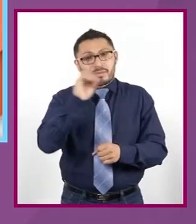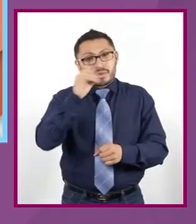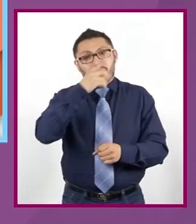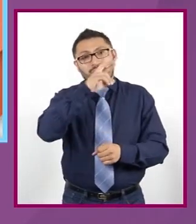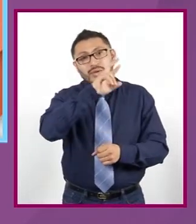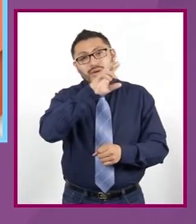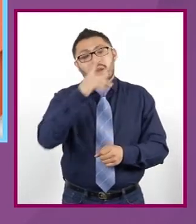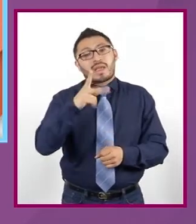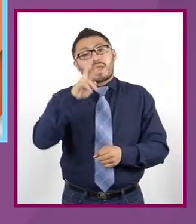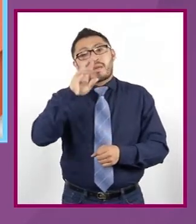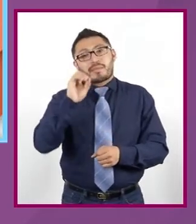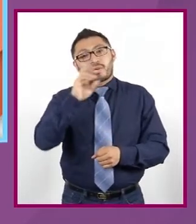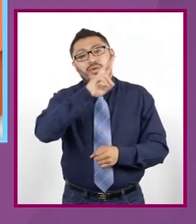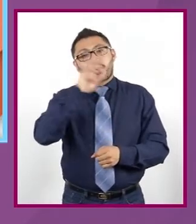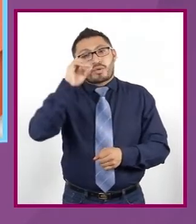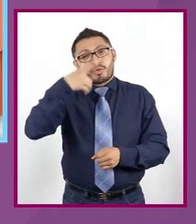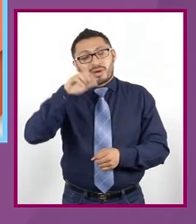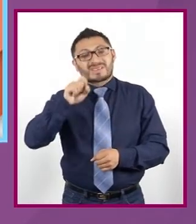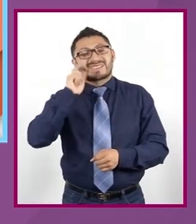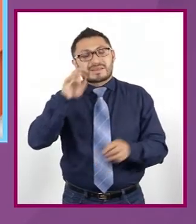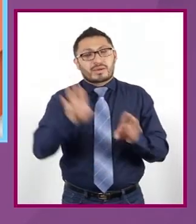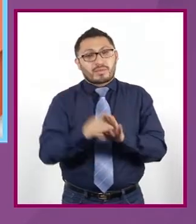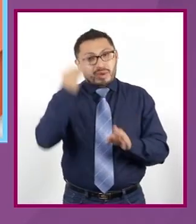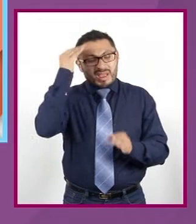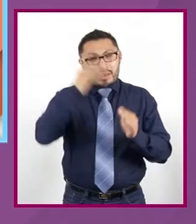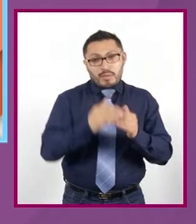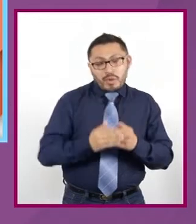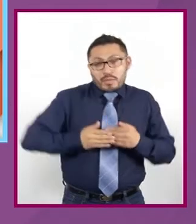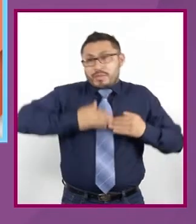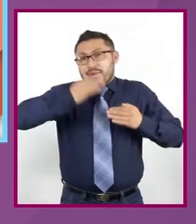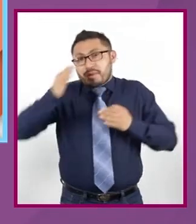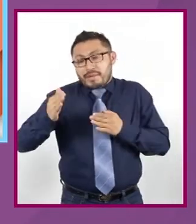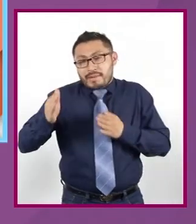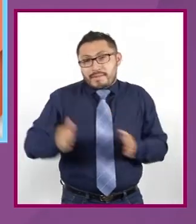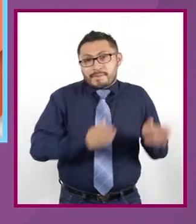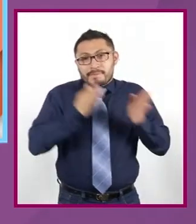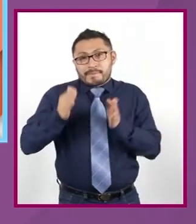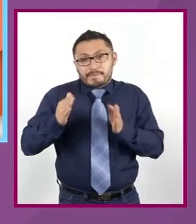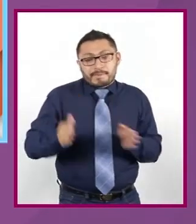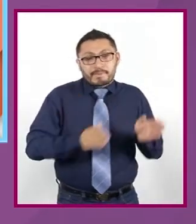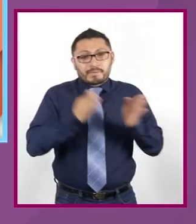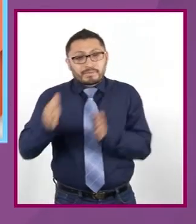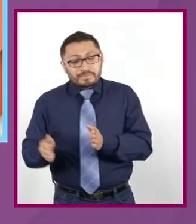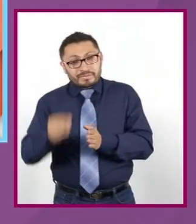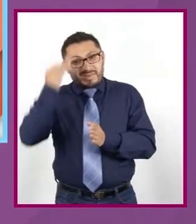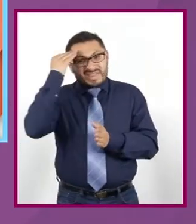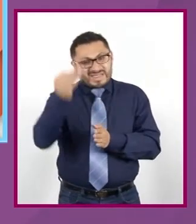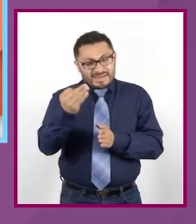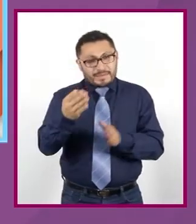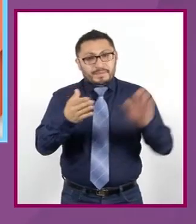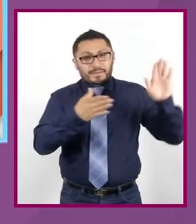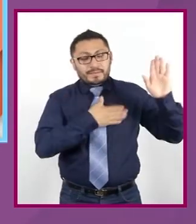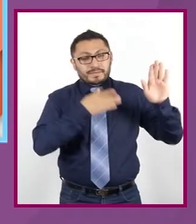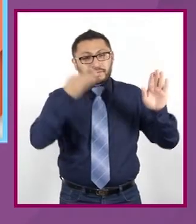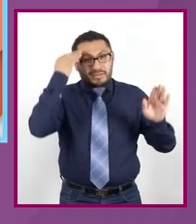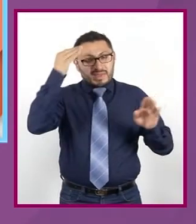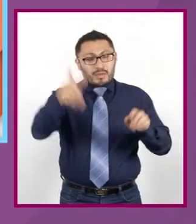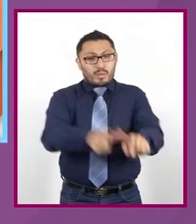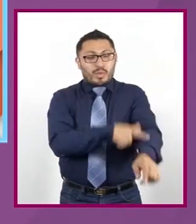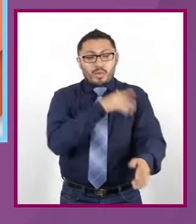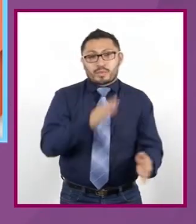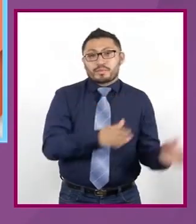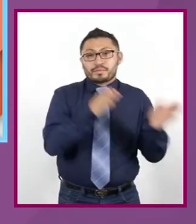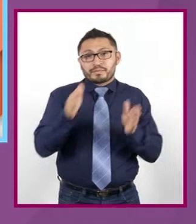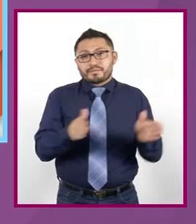el plazo para la celebración del contrato prometido, que podrá prorrogarse, es decir, alargarse de